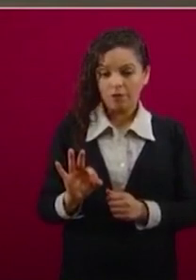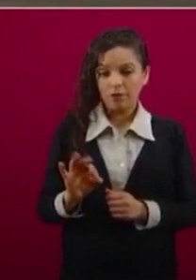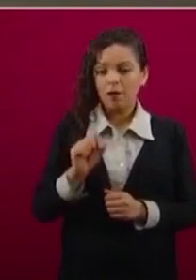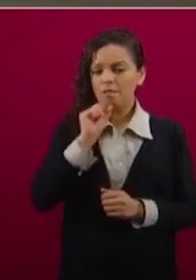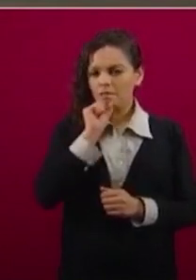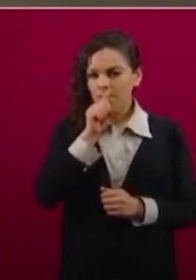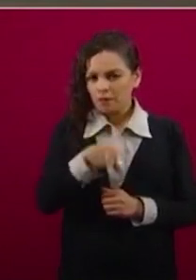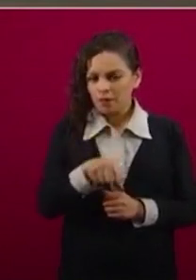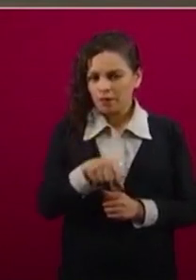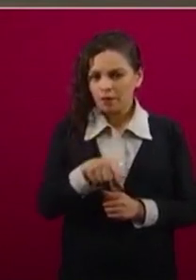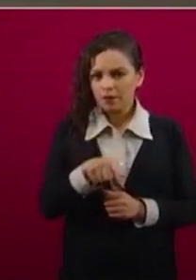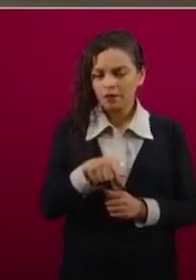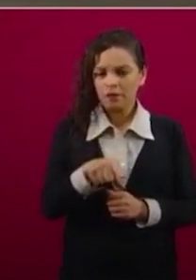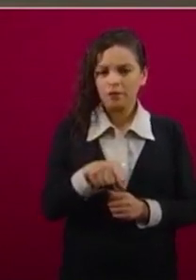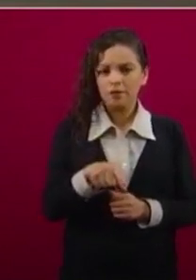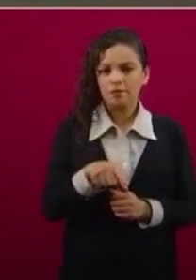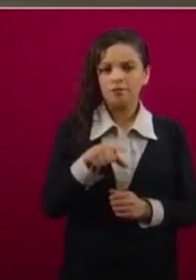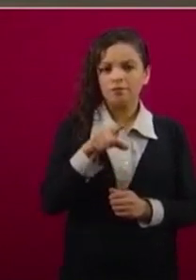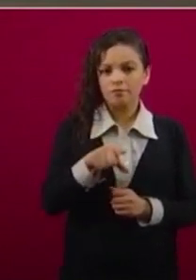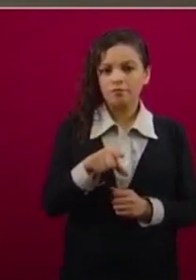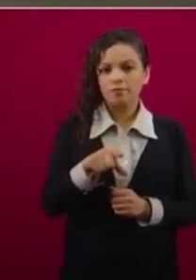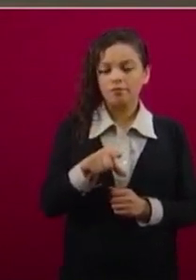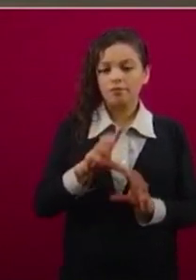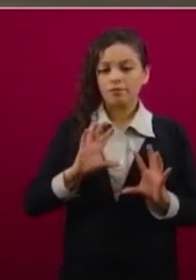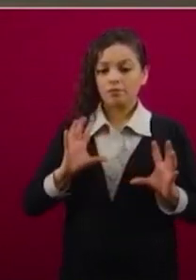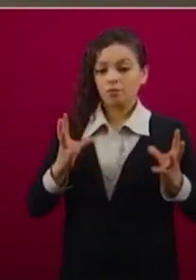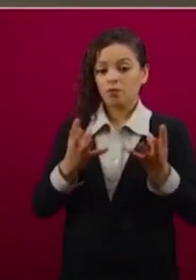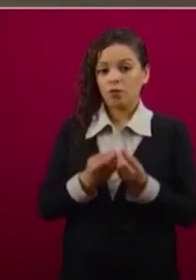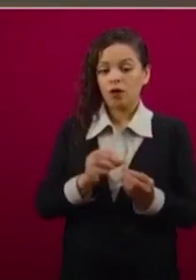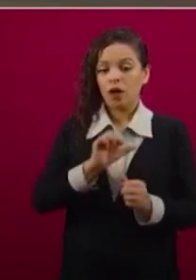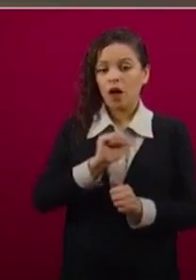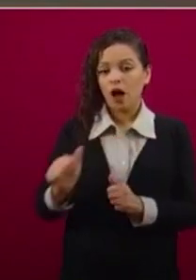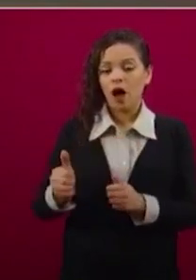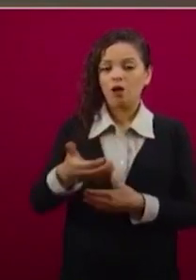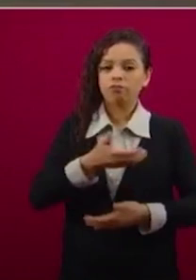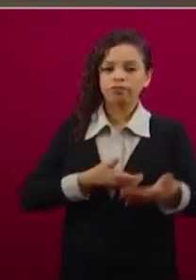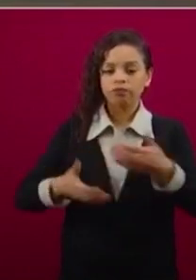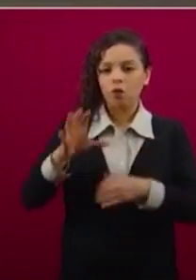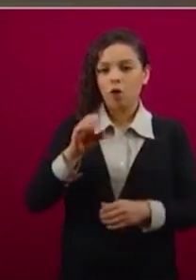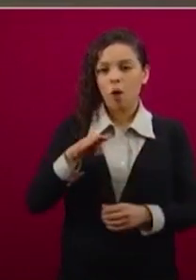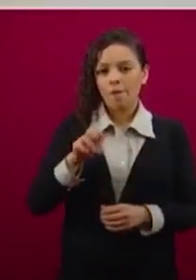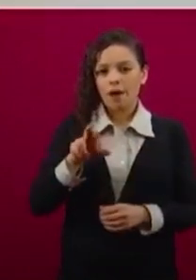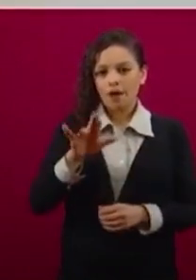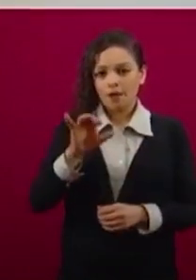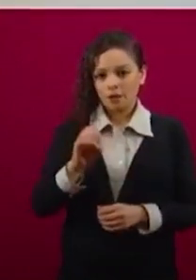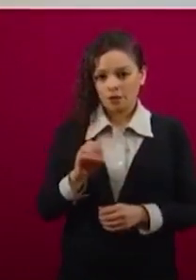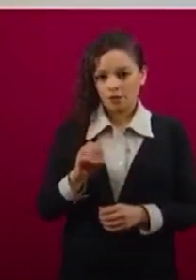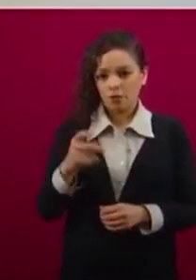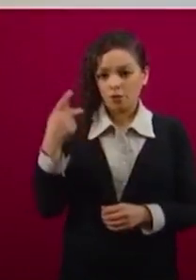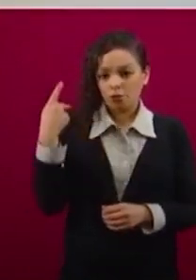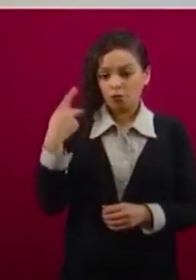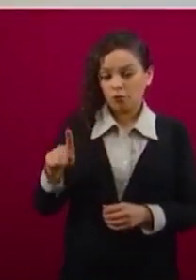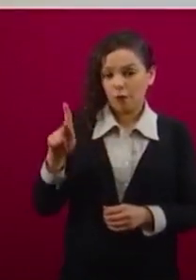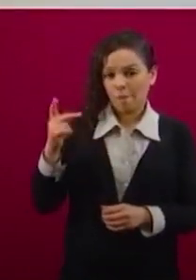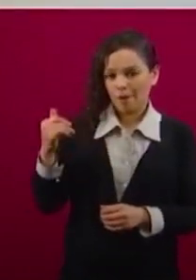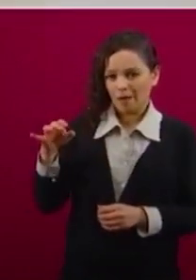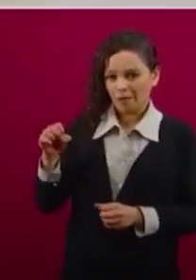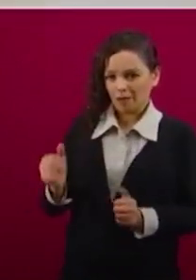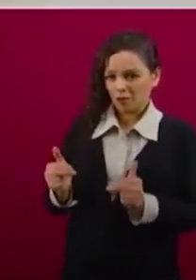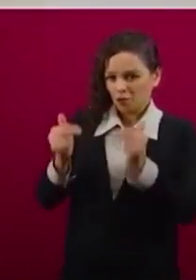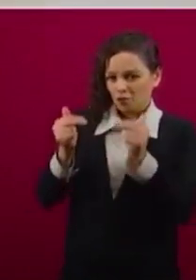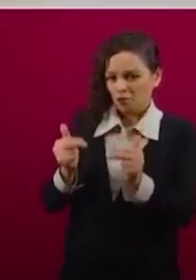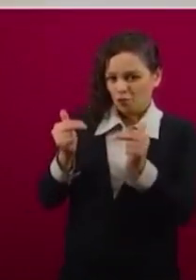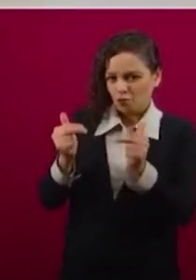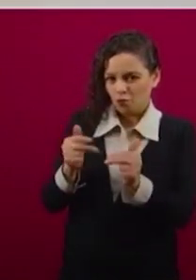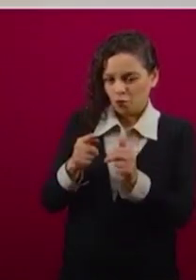está en el sector comercio, es decir, ese micronegocio, su actividad fundamental